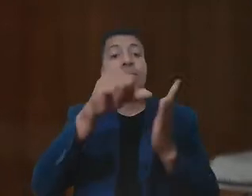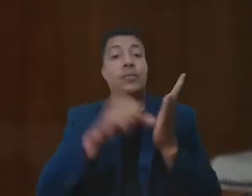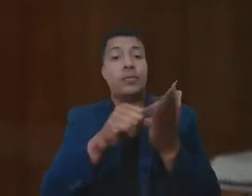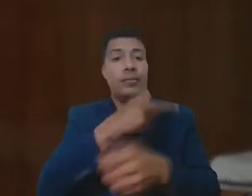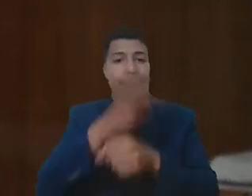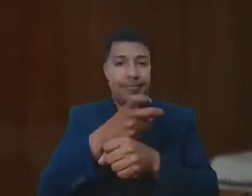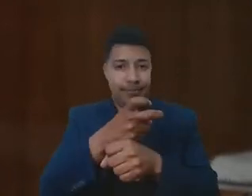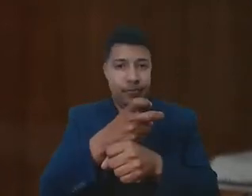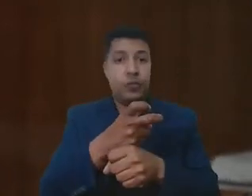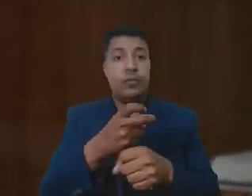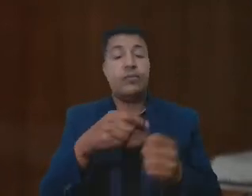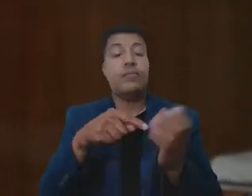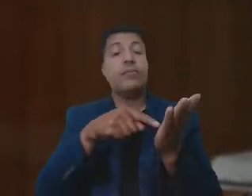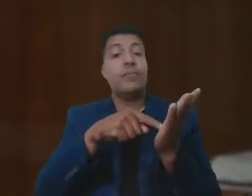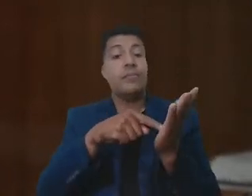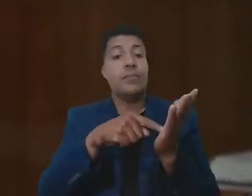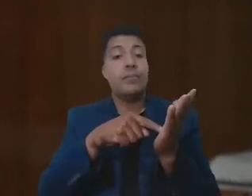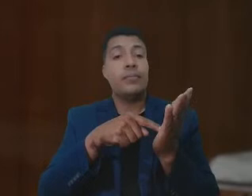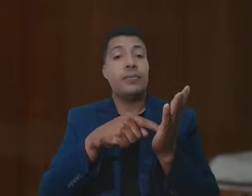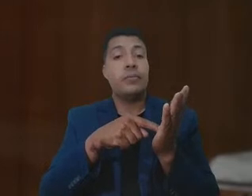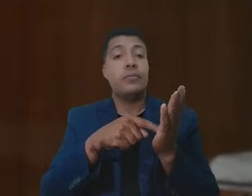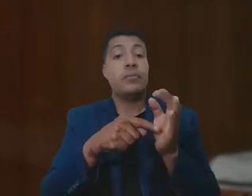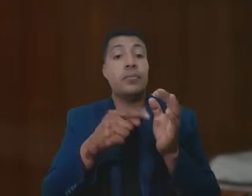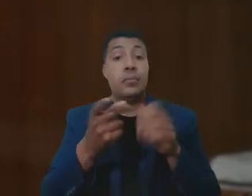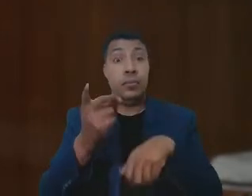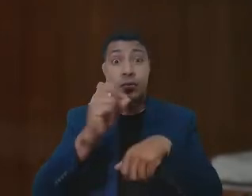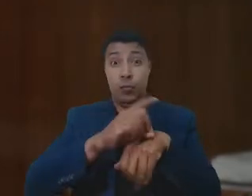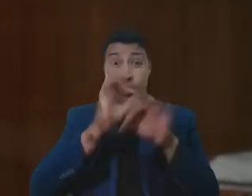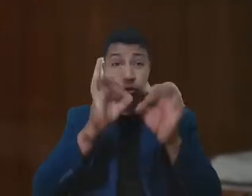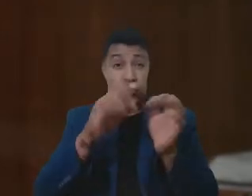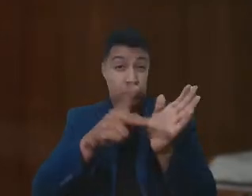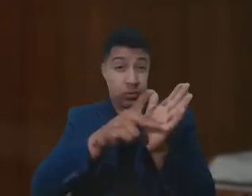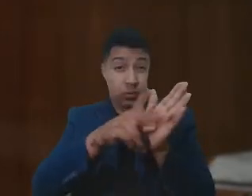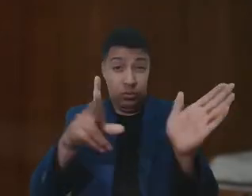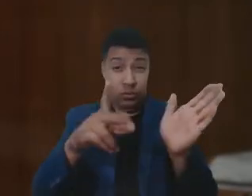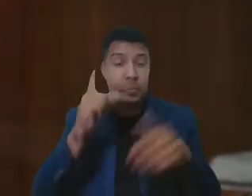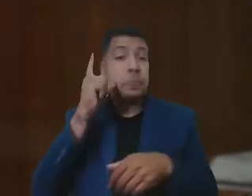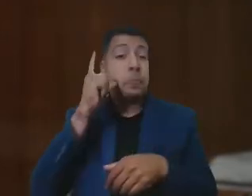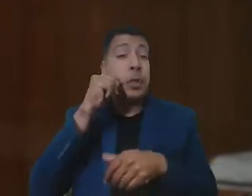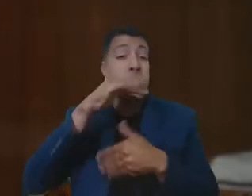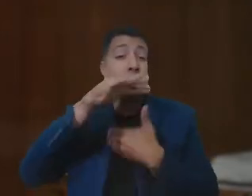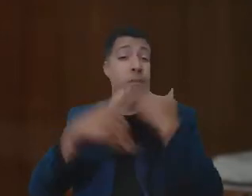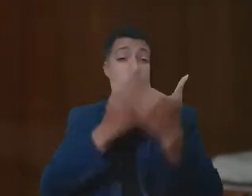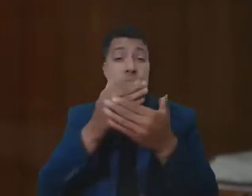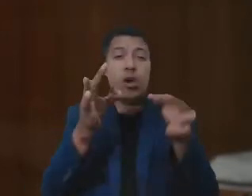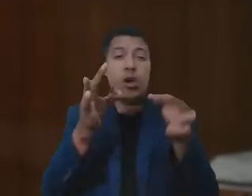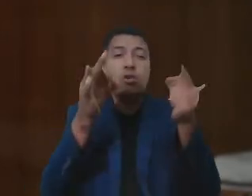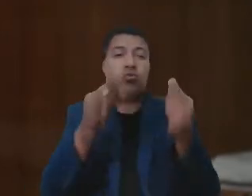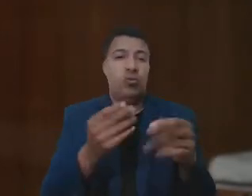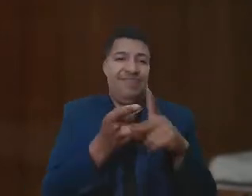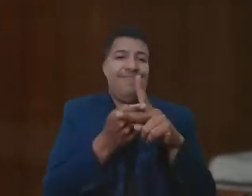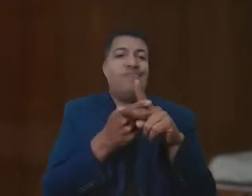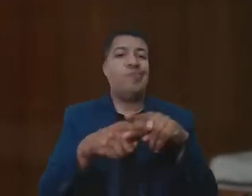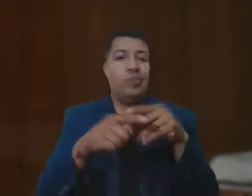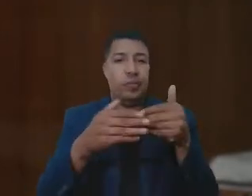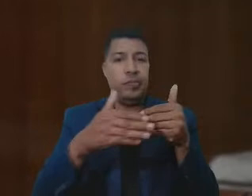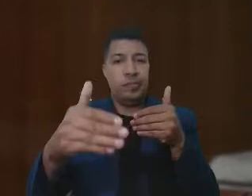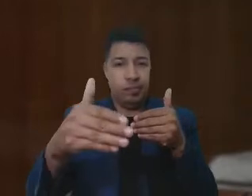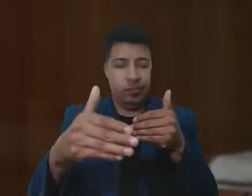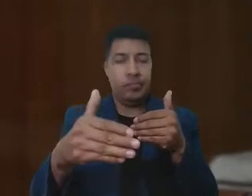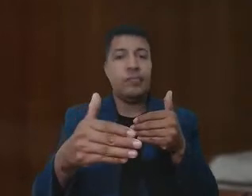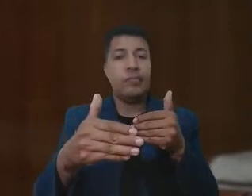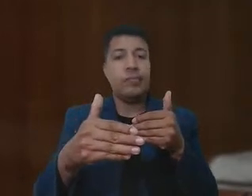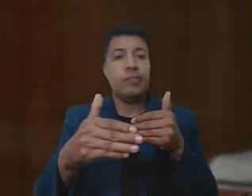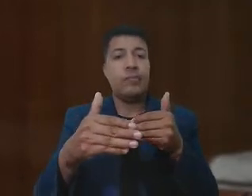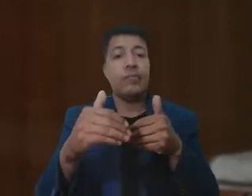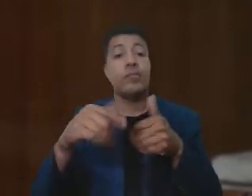presente decreto entrará en vigor al día siguiente de su publicación en el periódico oficial Gaceta de Gobierno y lo tendrá entendido